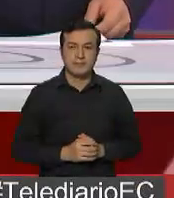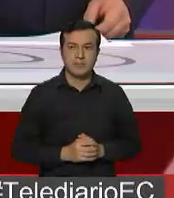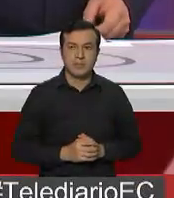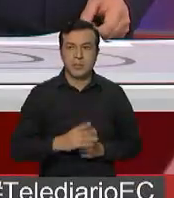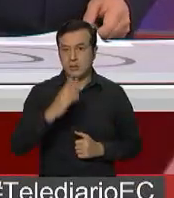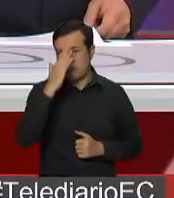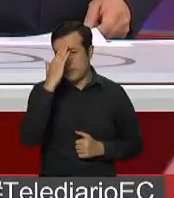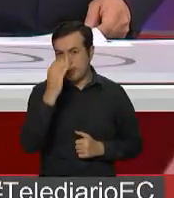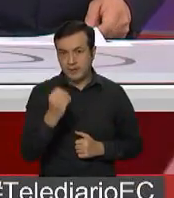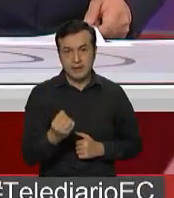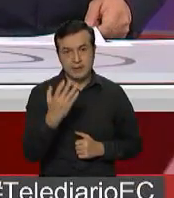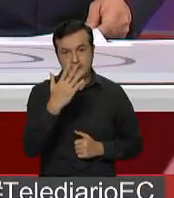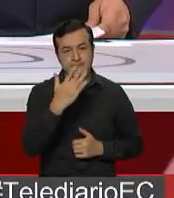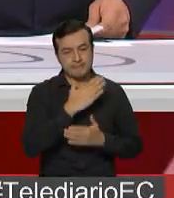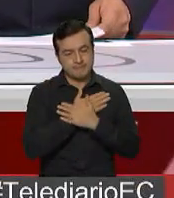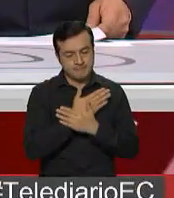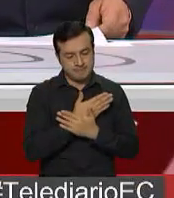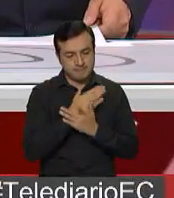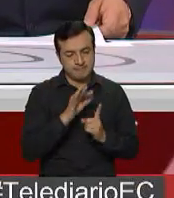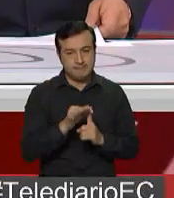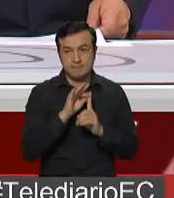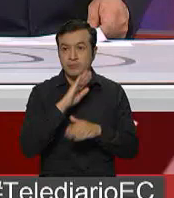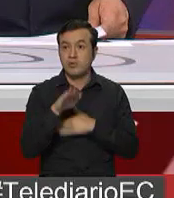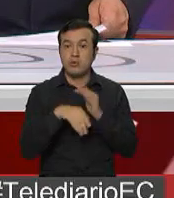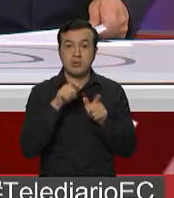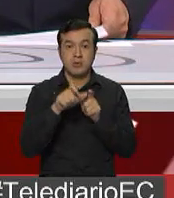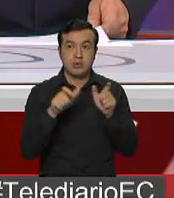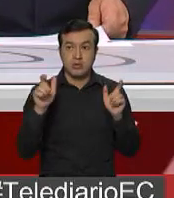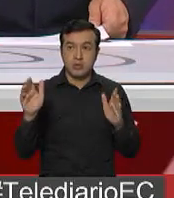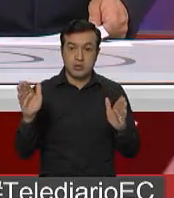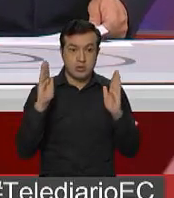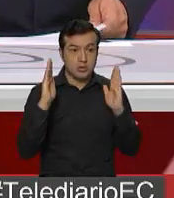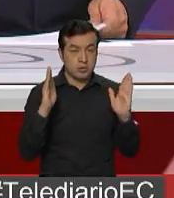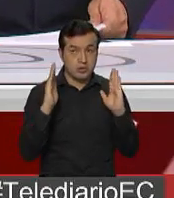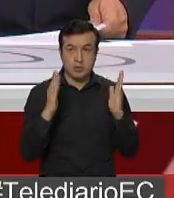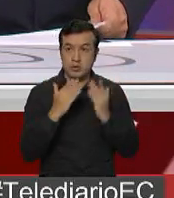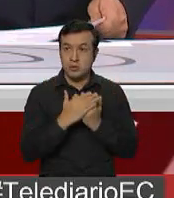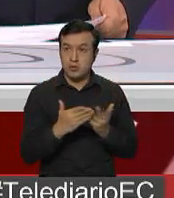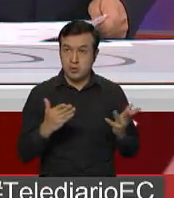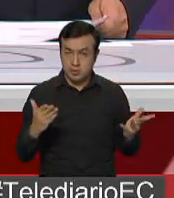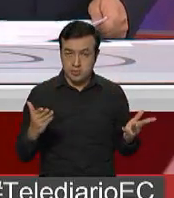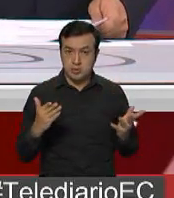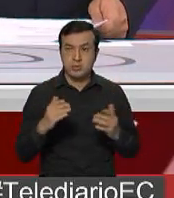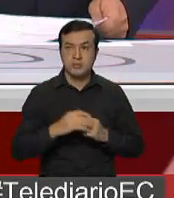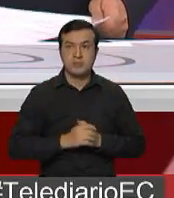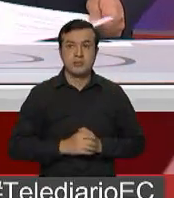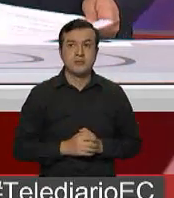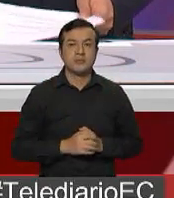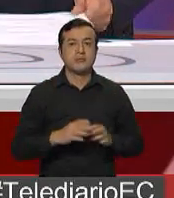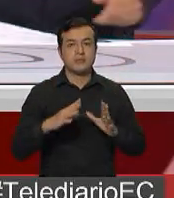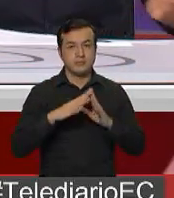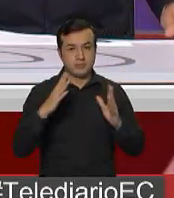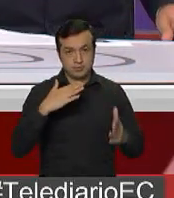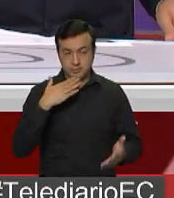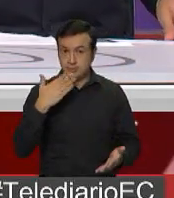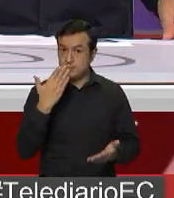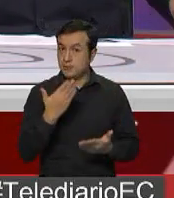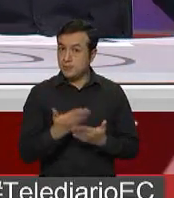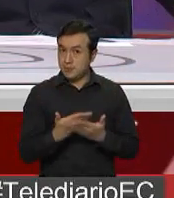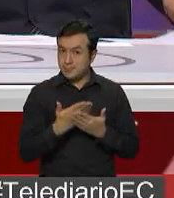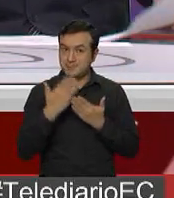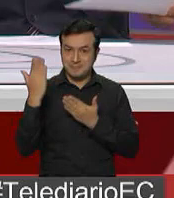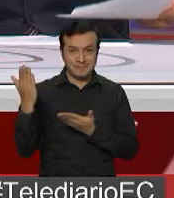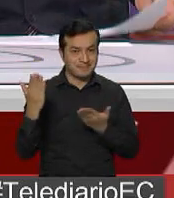Buenos días, Fabricio. Un saludo muy especial a todas las personas que nos acompañan a través de la señal de Ecuador TV. Muchas gracias, director. Bienvenido